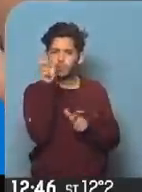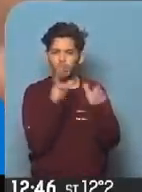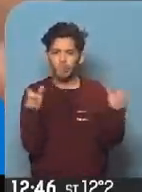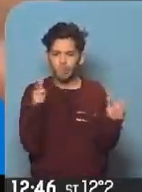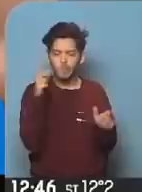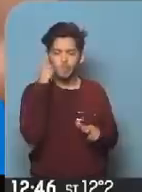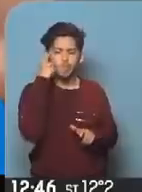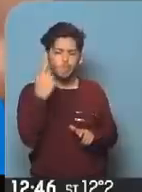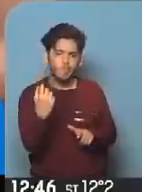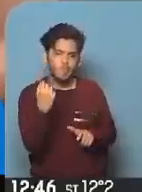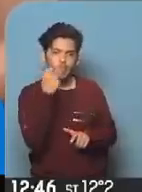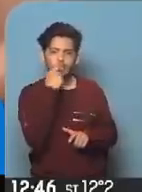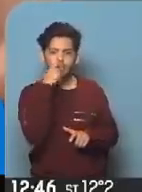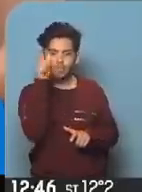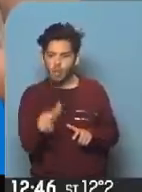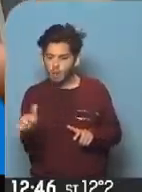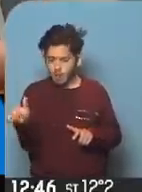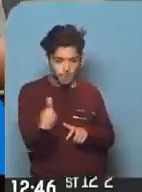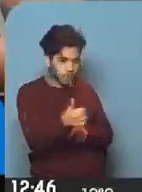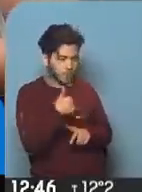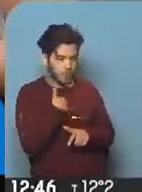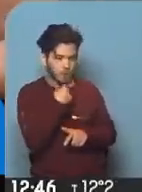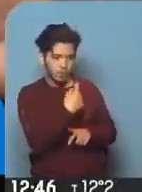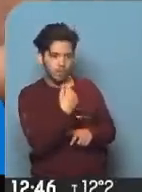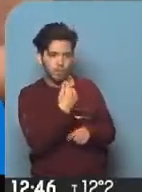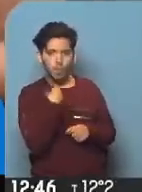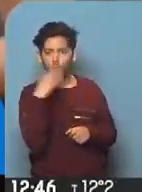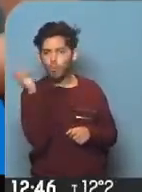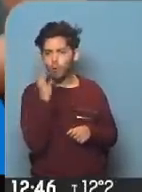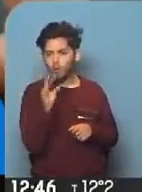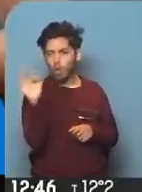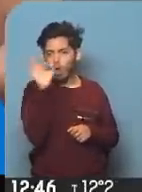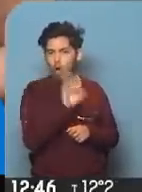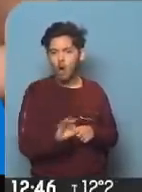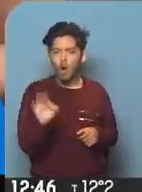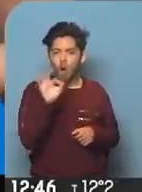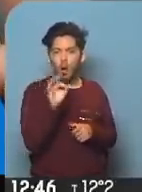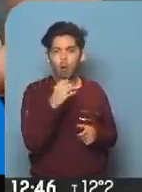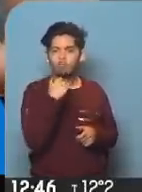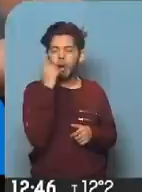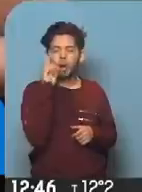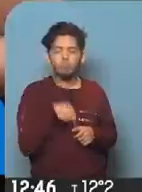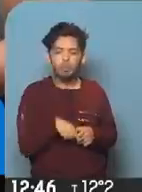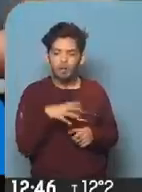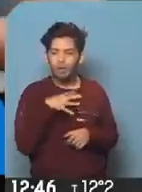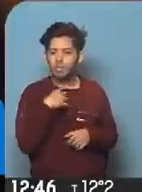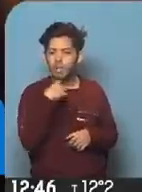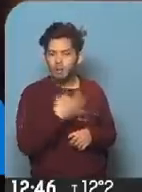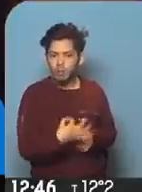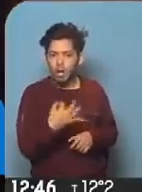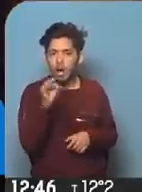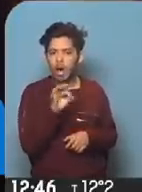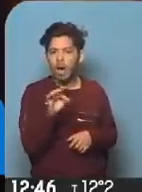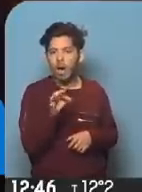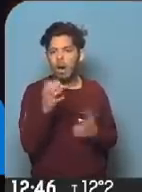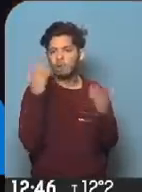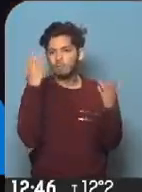Vos a un tipo por la calle lo ves y te dice, sí, yo voy a votar a Bolsonaro, o todavía no lo decidí, o vivadad, no